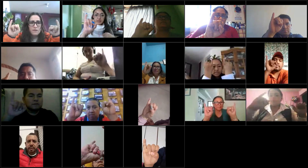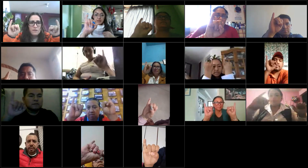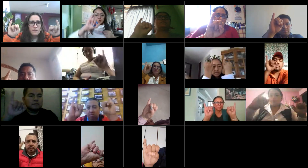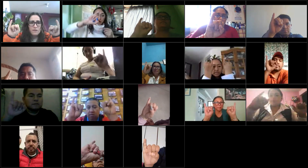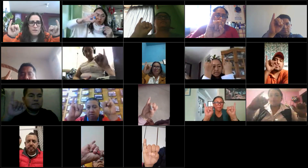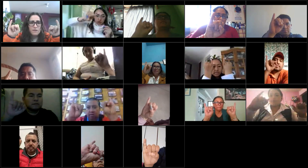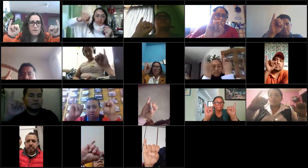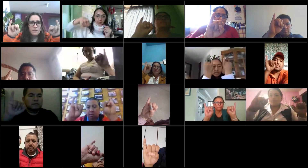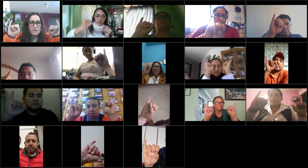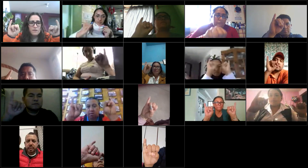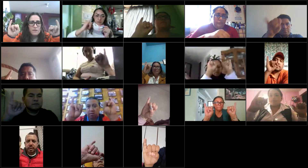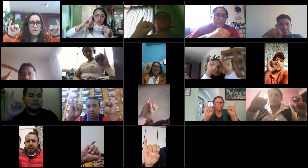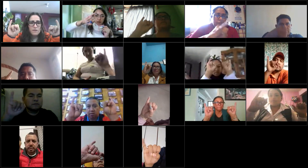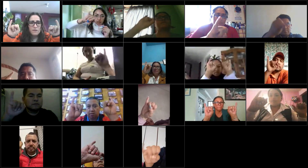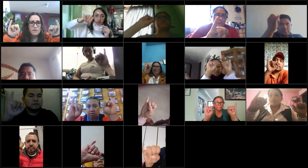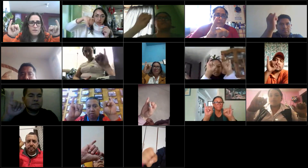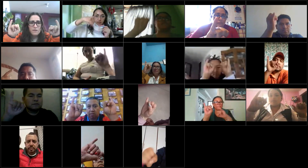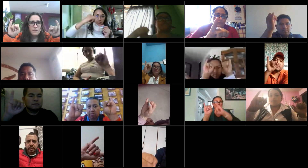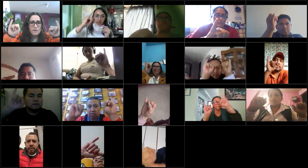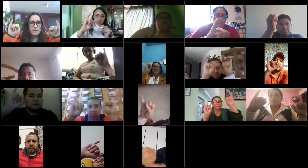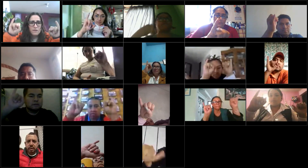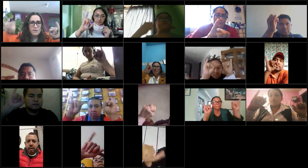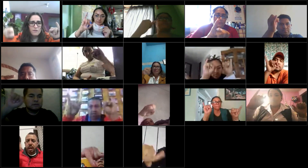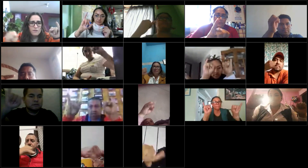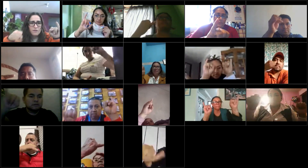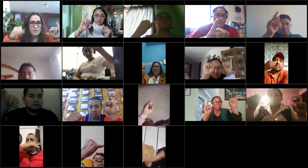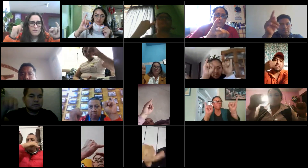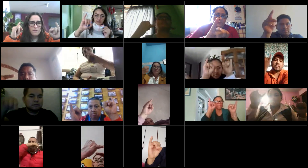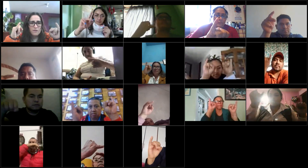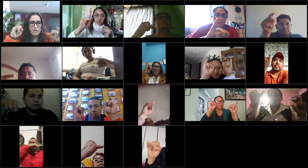Eso ahí. J, como si dibujara una J.